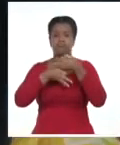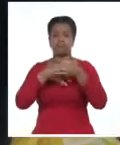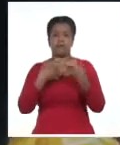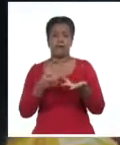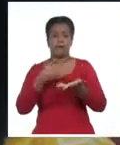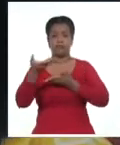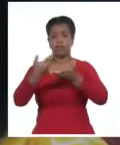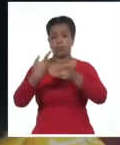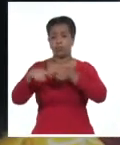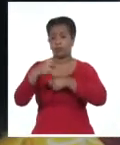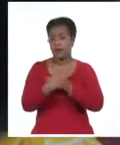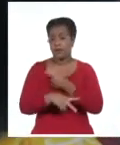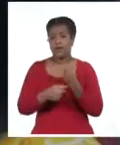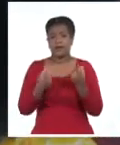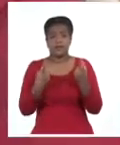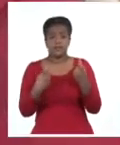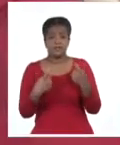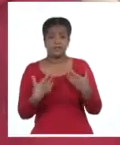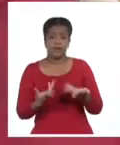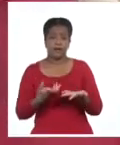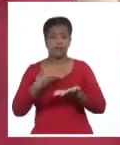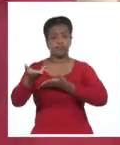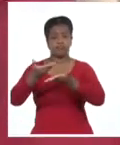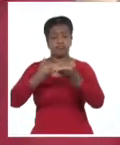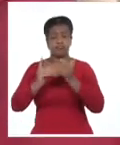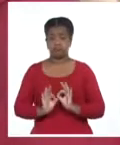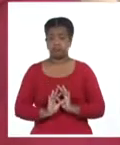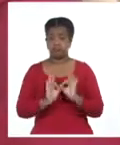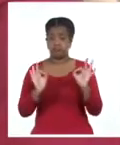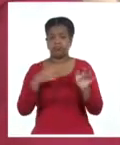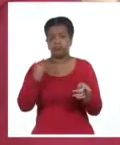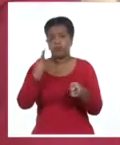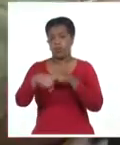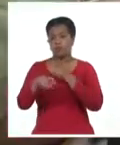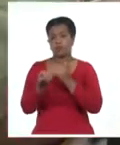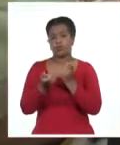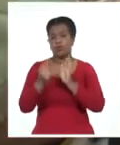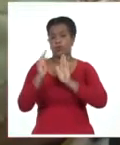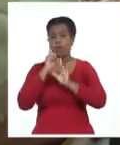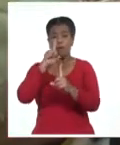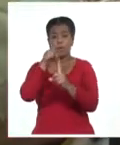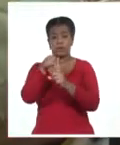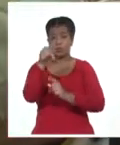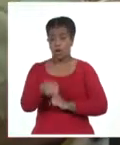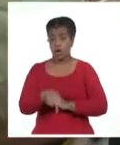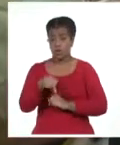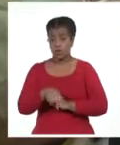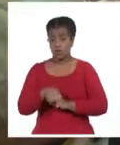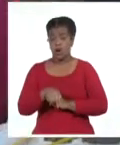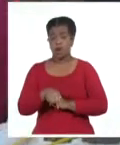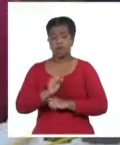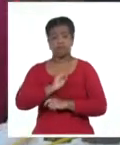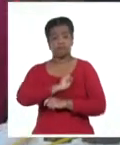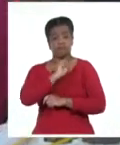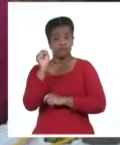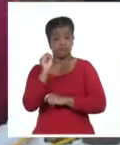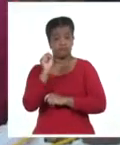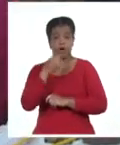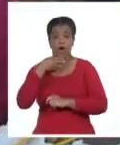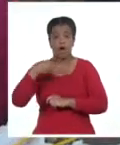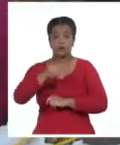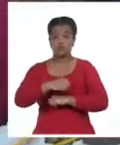la necesidad de concretar exportaciones de alta calidad, los retos actuales para lograr eficiencia en el sector azucarero,